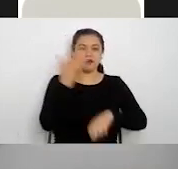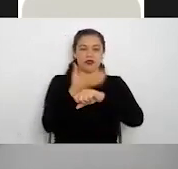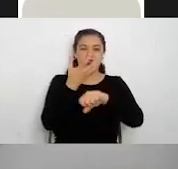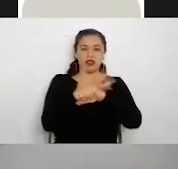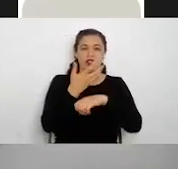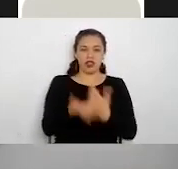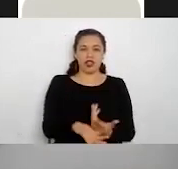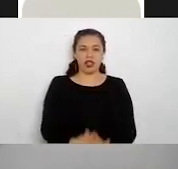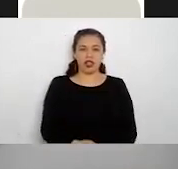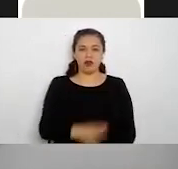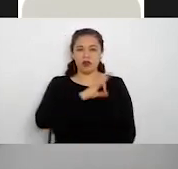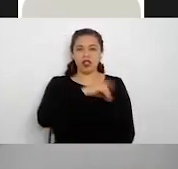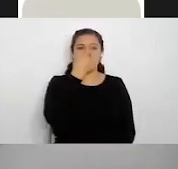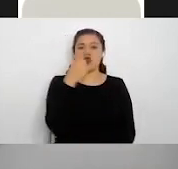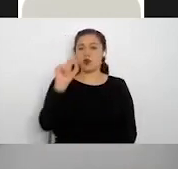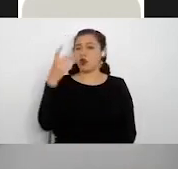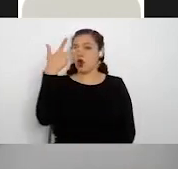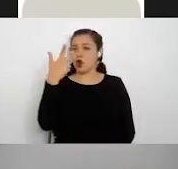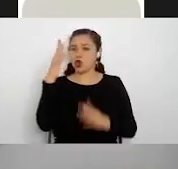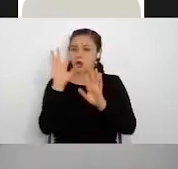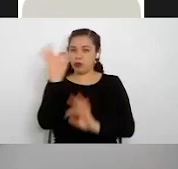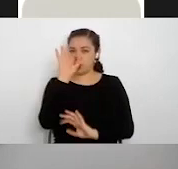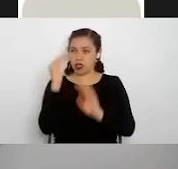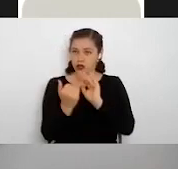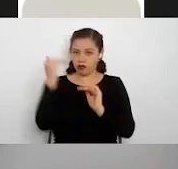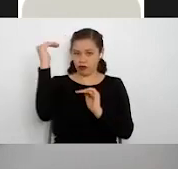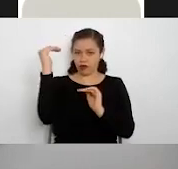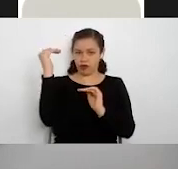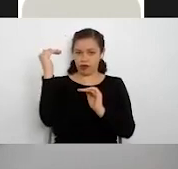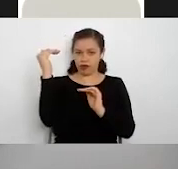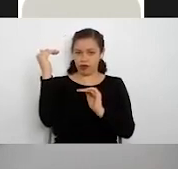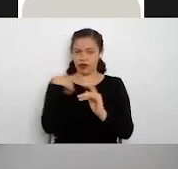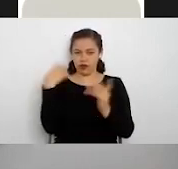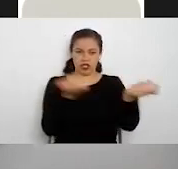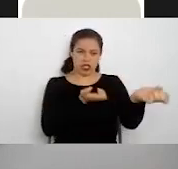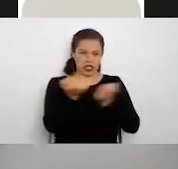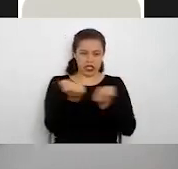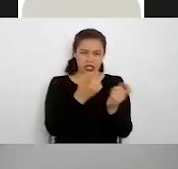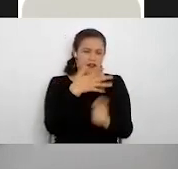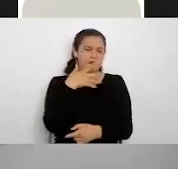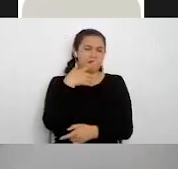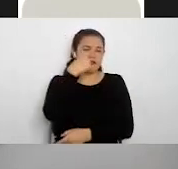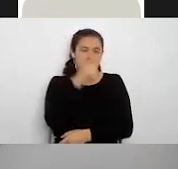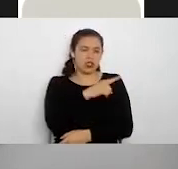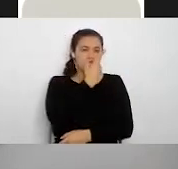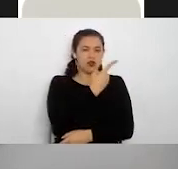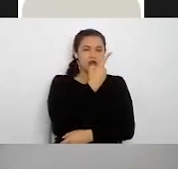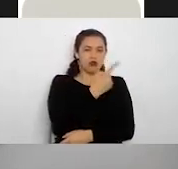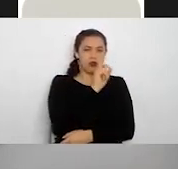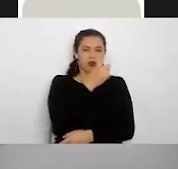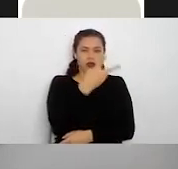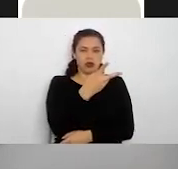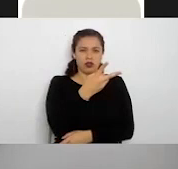dice que puede crecer hasta 1.8. El dato que yo presenté era un ejercicio simple de 1.2 y hablan